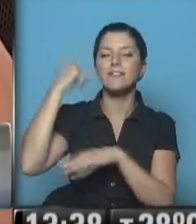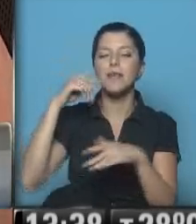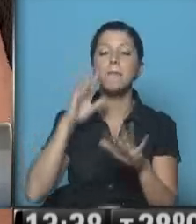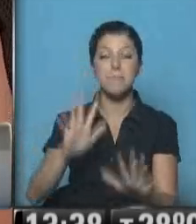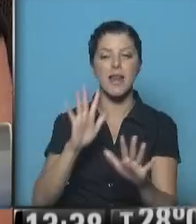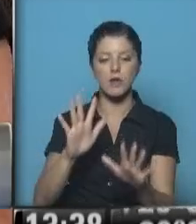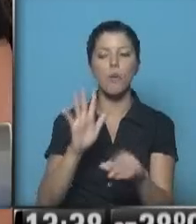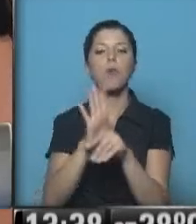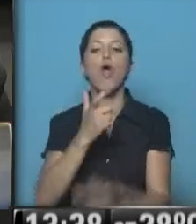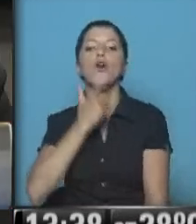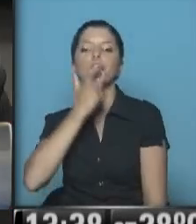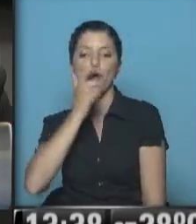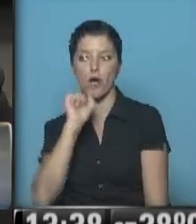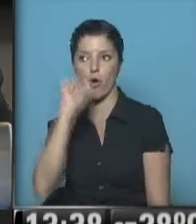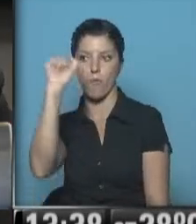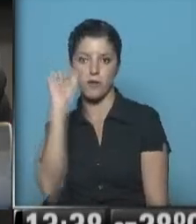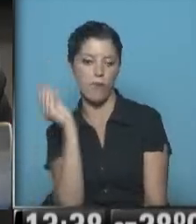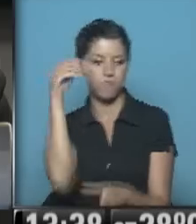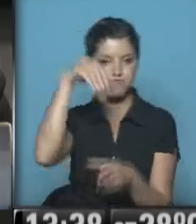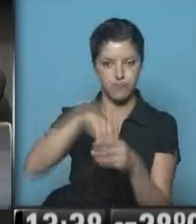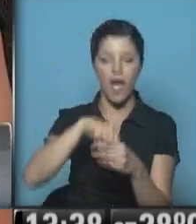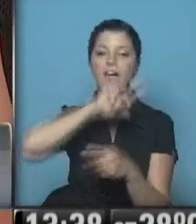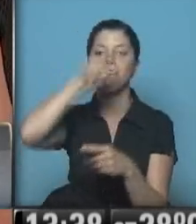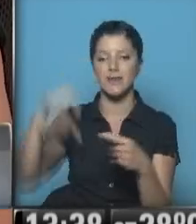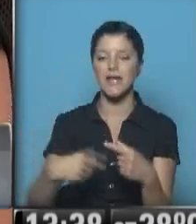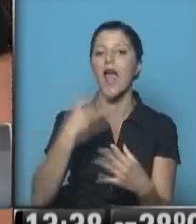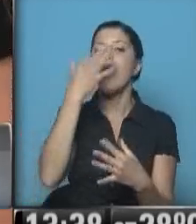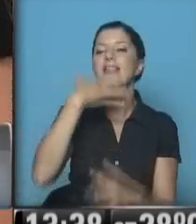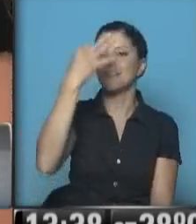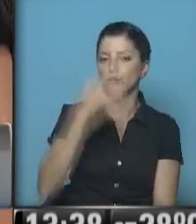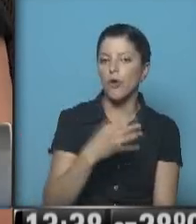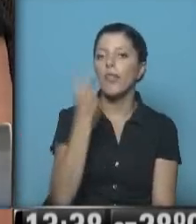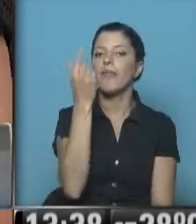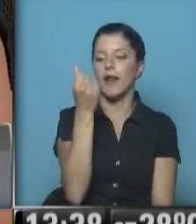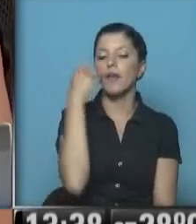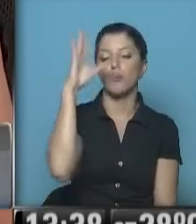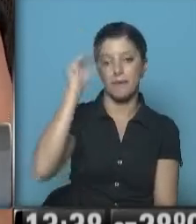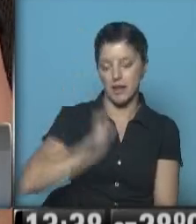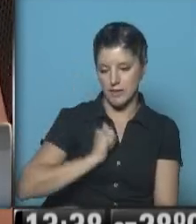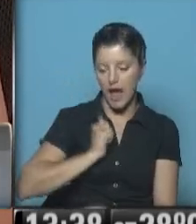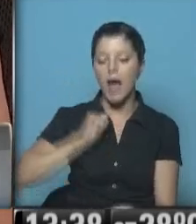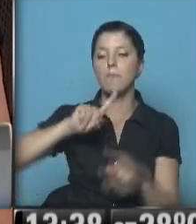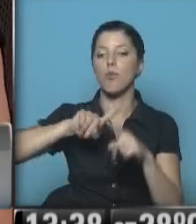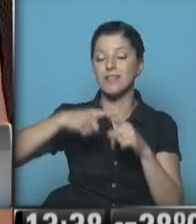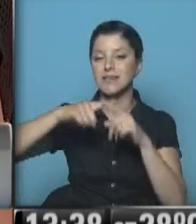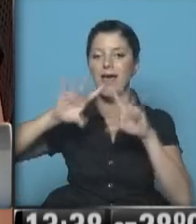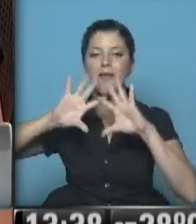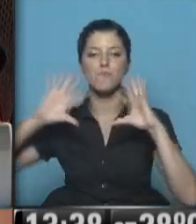lo que determinaba las políticas exteriores, los gastos militares, la política